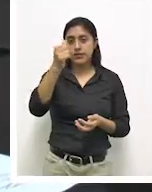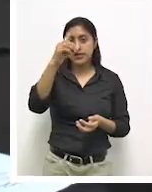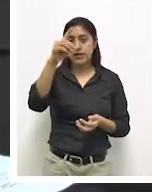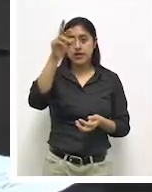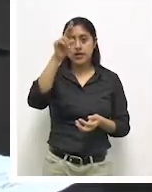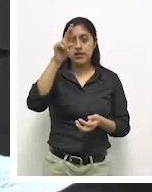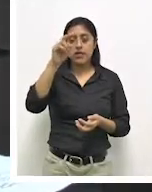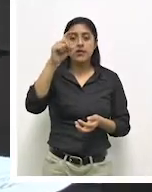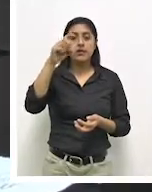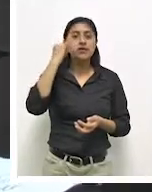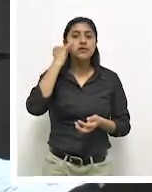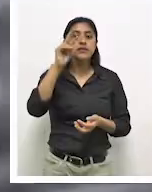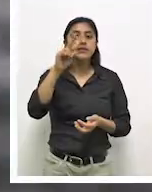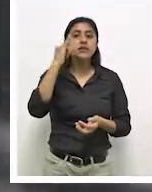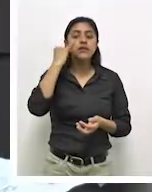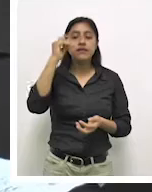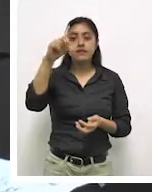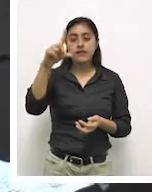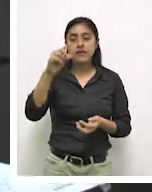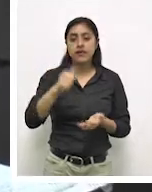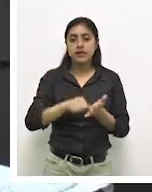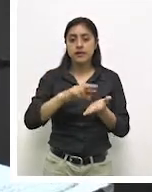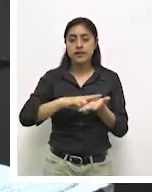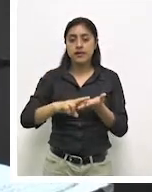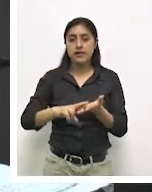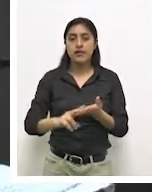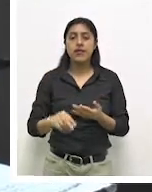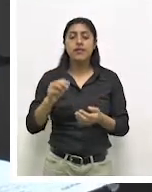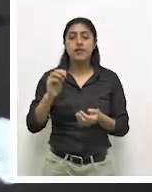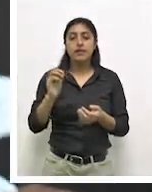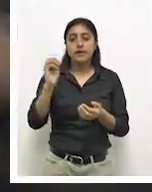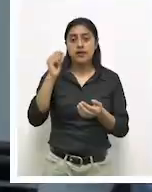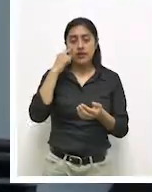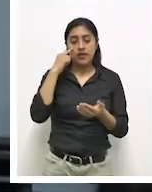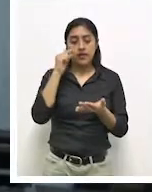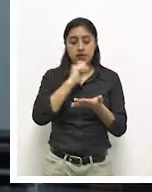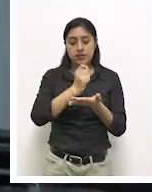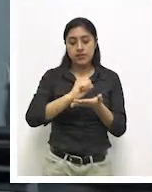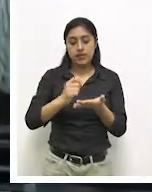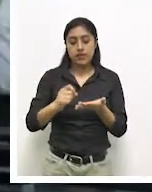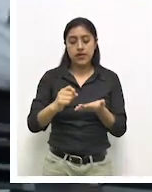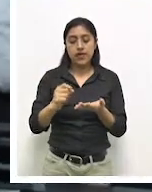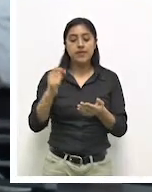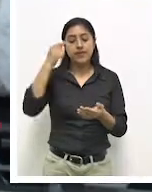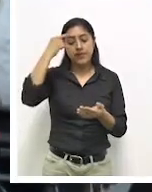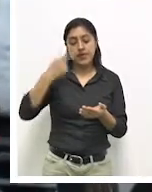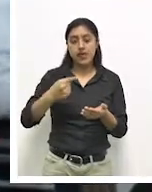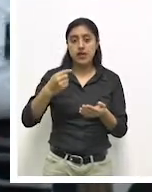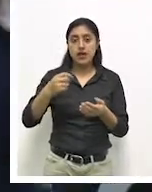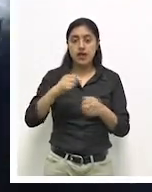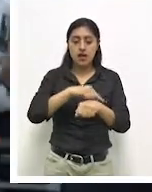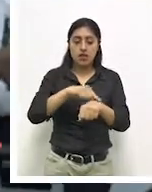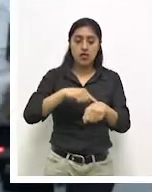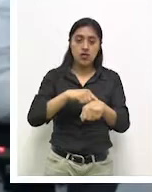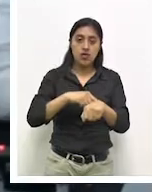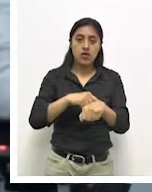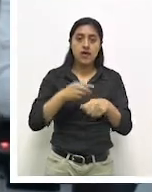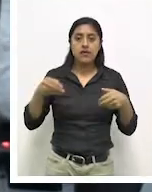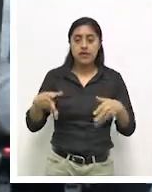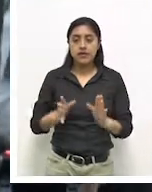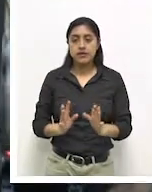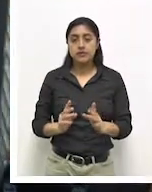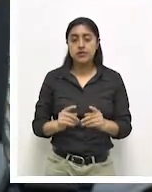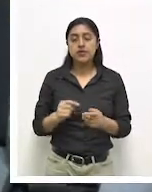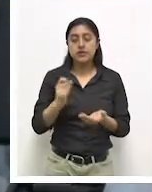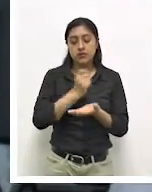constar que tuvo a la vista el libro de nacimiento, el número de folio y partida y la fecha de nacimiento. Además, se